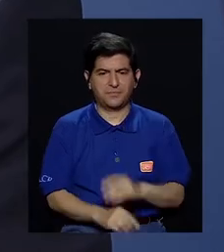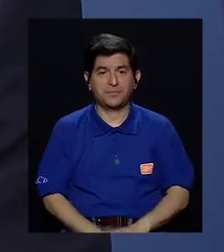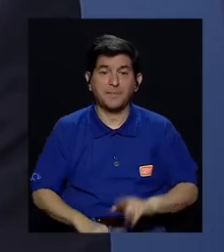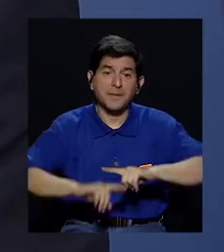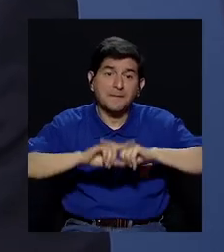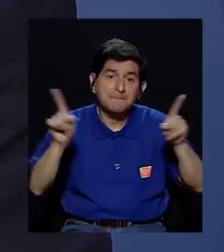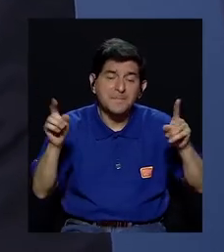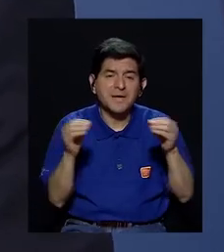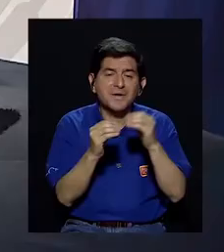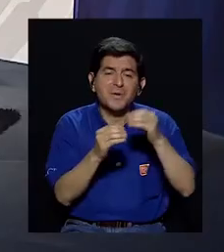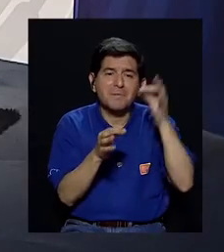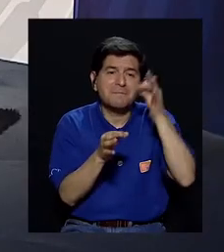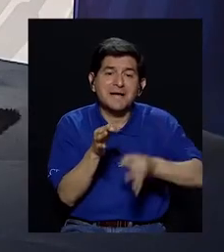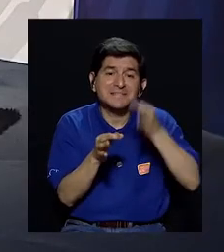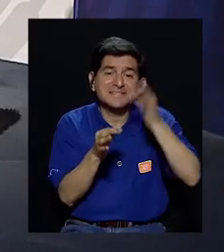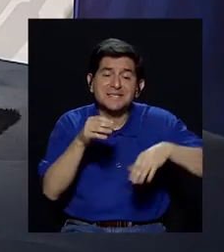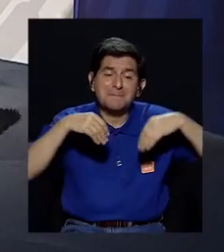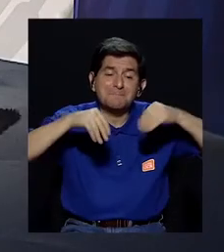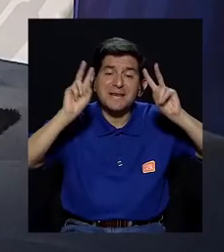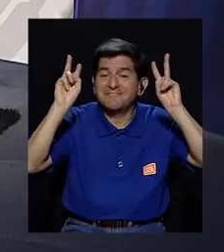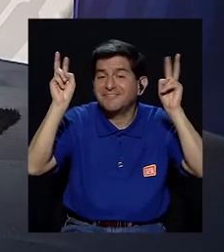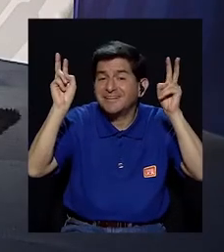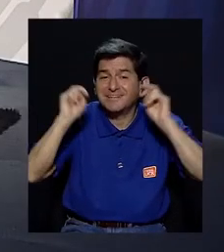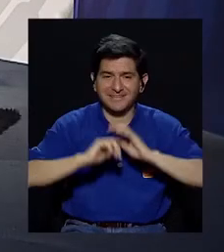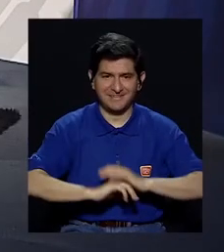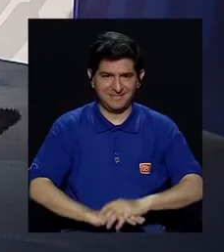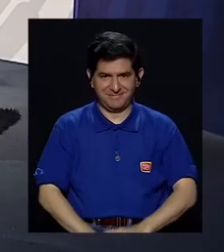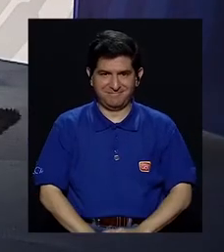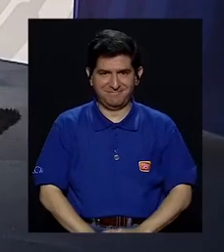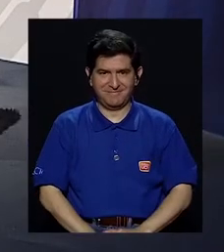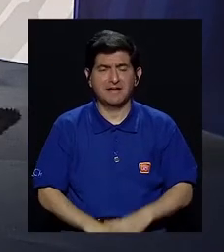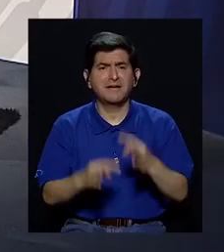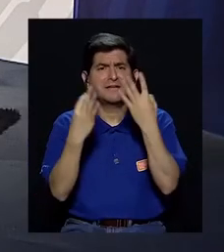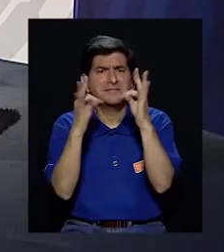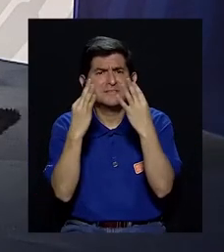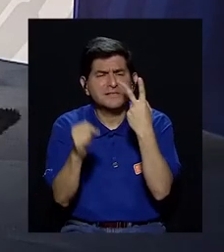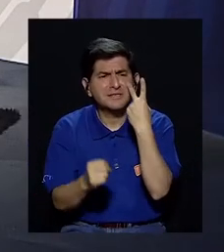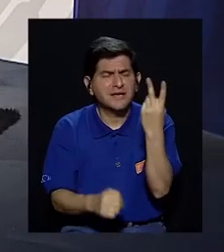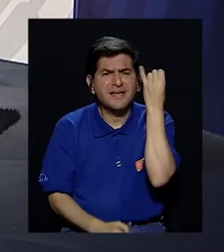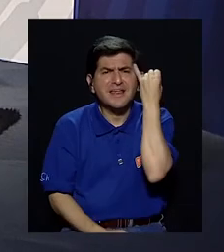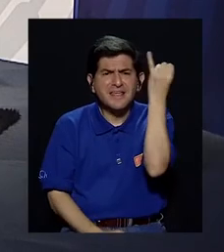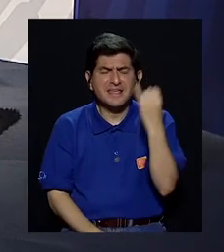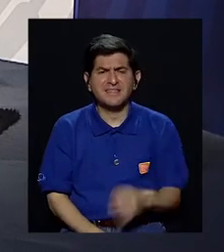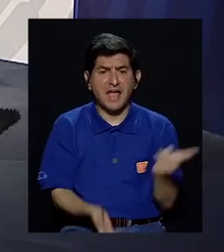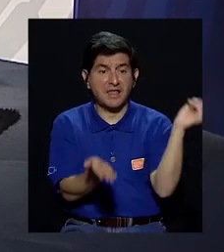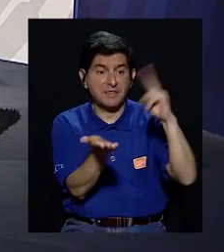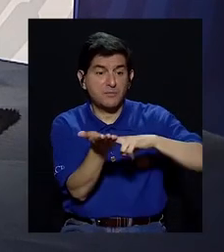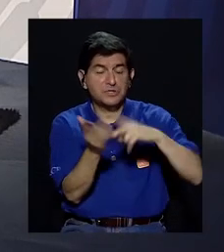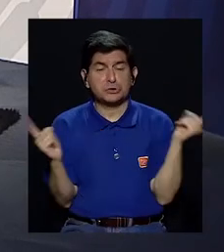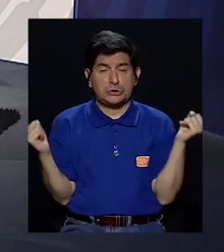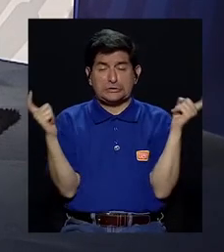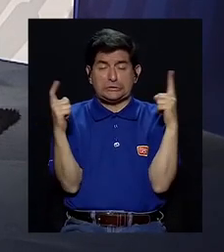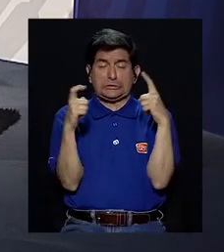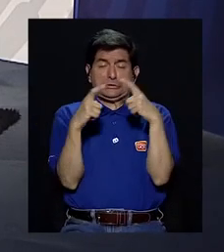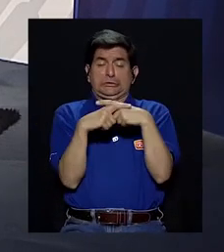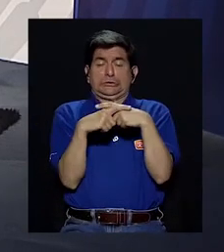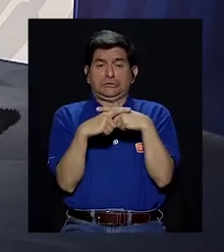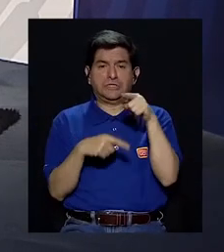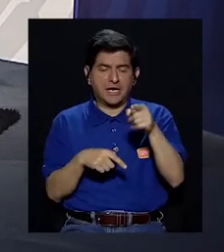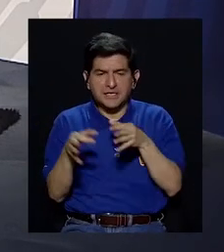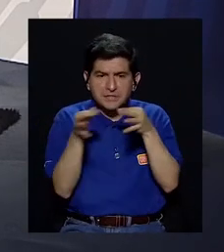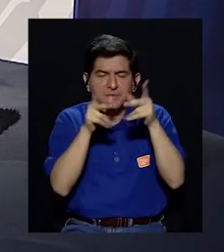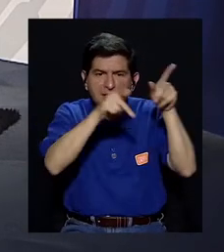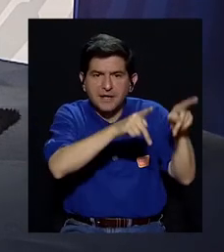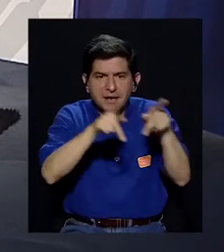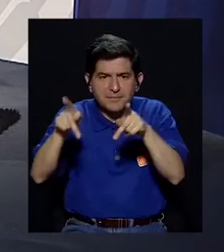pero es más sencillo de vender si tratamos de ver el concepto de impuestos es tan complicado hacérselo